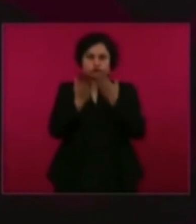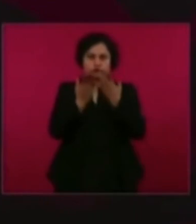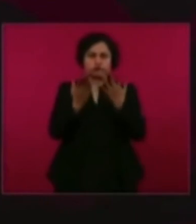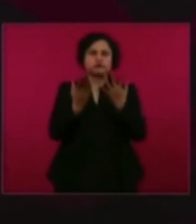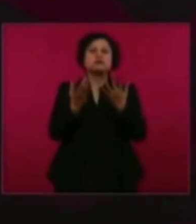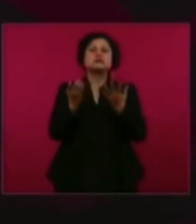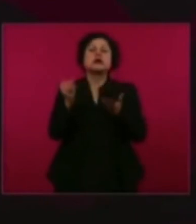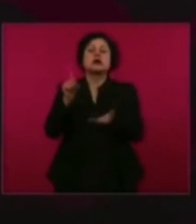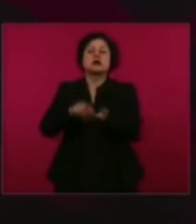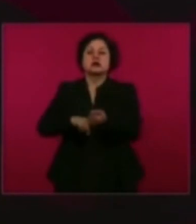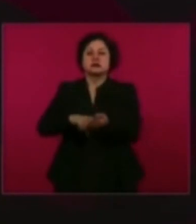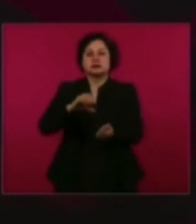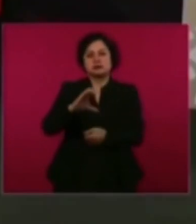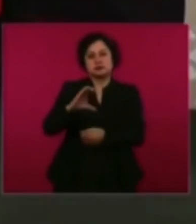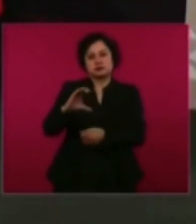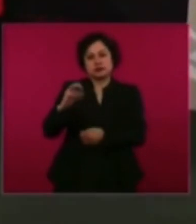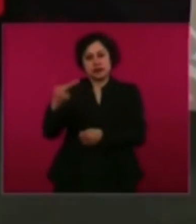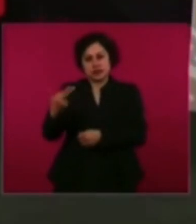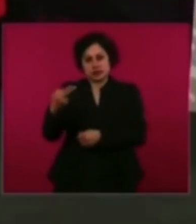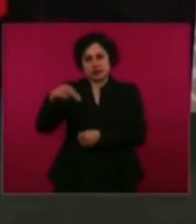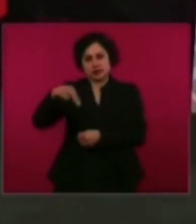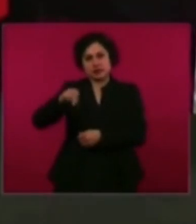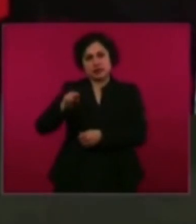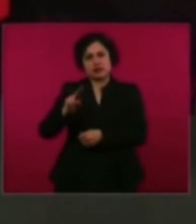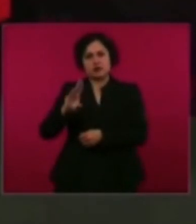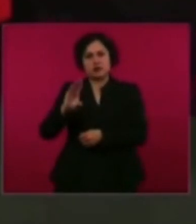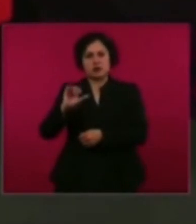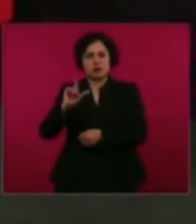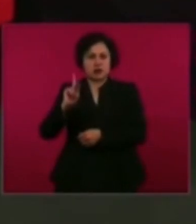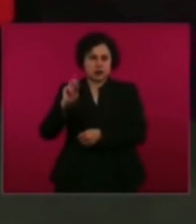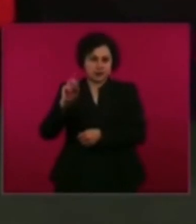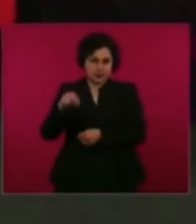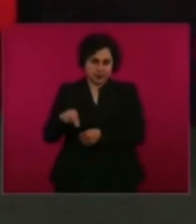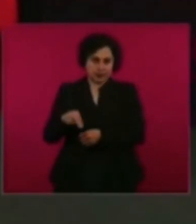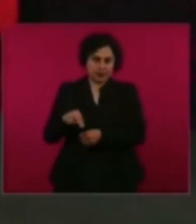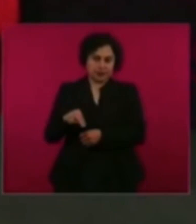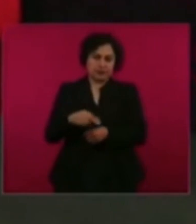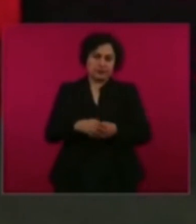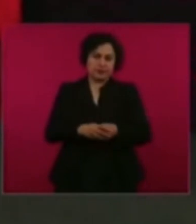CCH de Naucalpan. Y